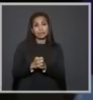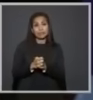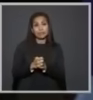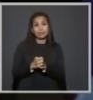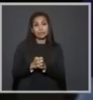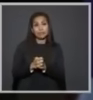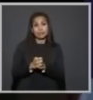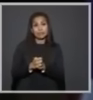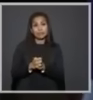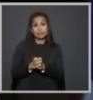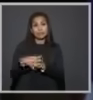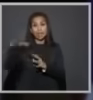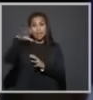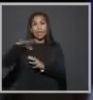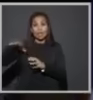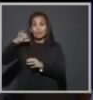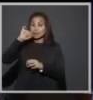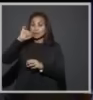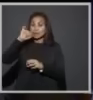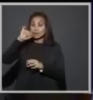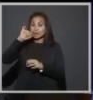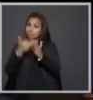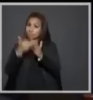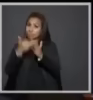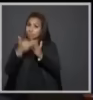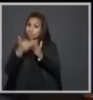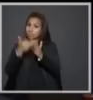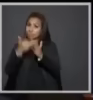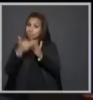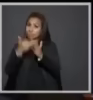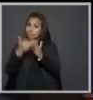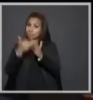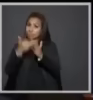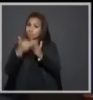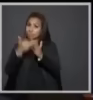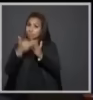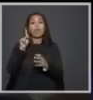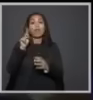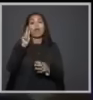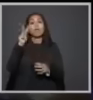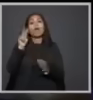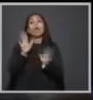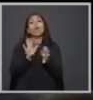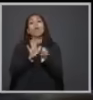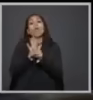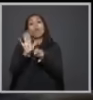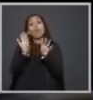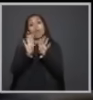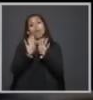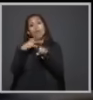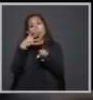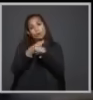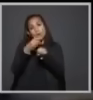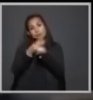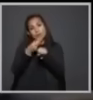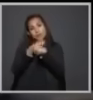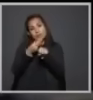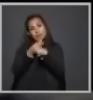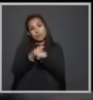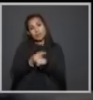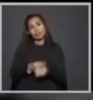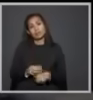están infringiendo la ley, pero vamos a darles una opción, vamos a darles una alternativa.